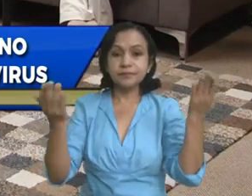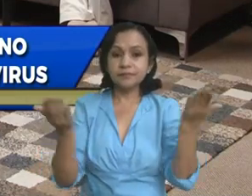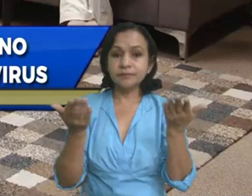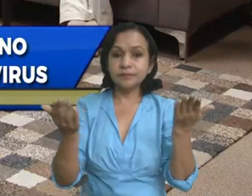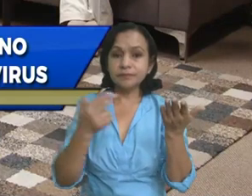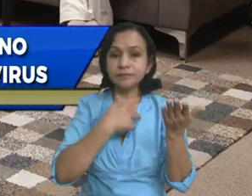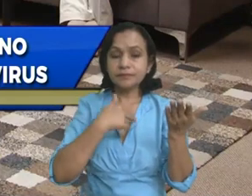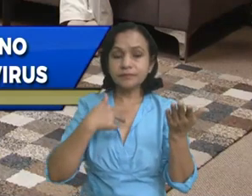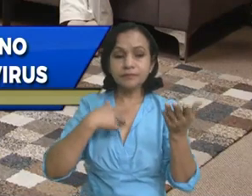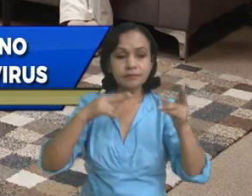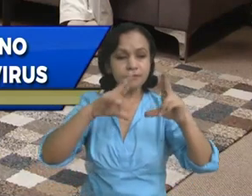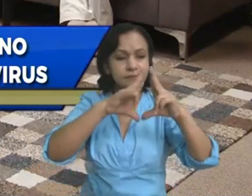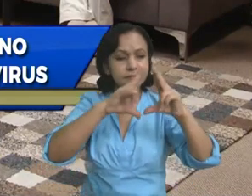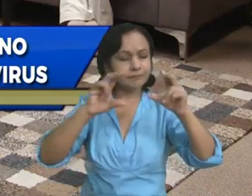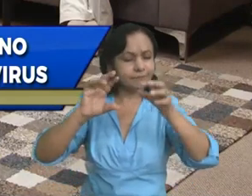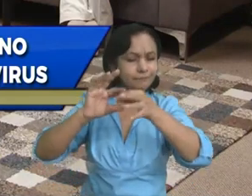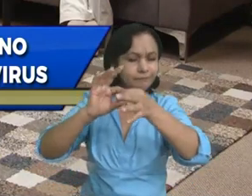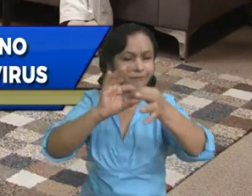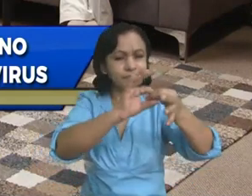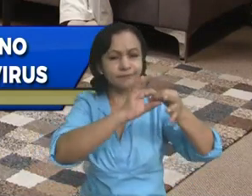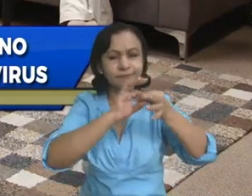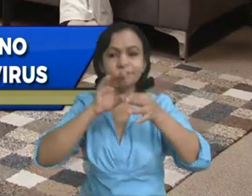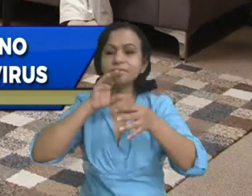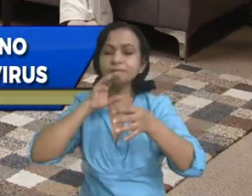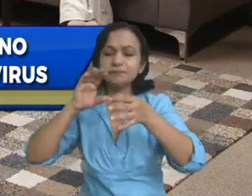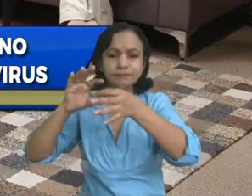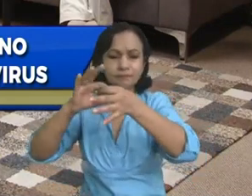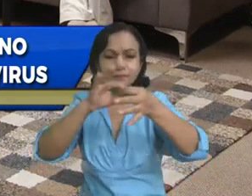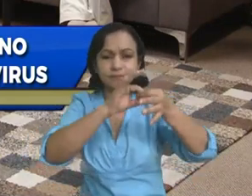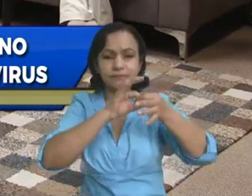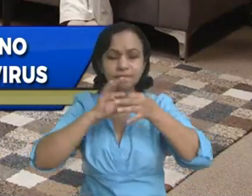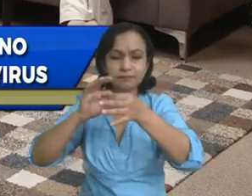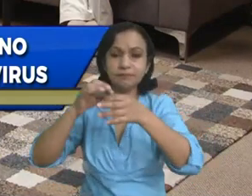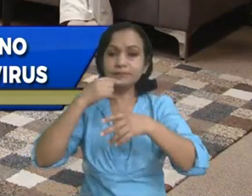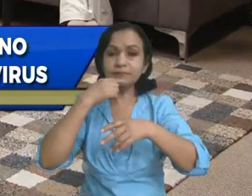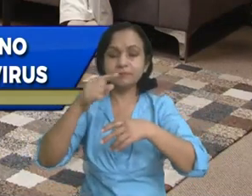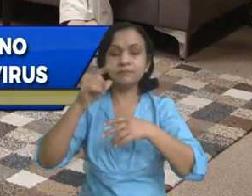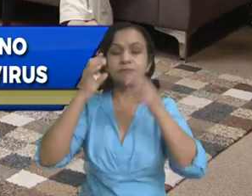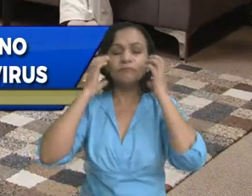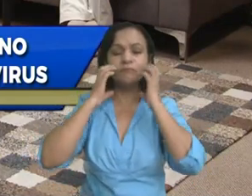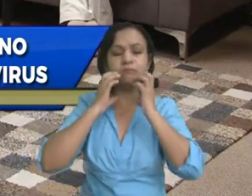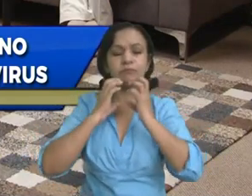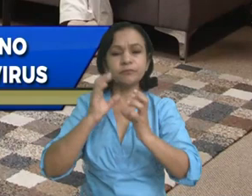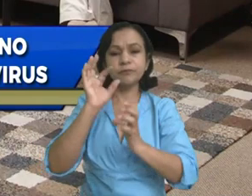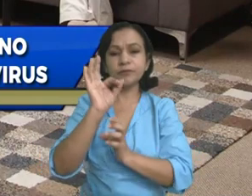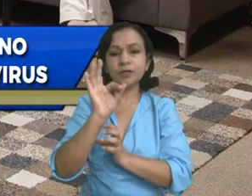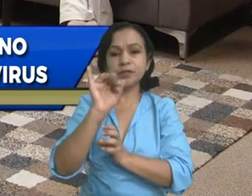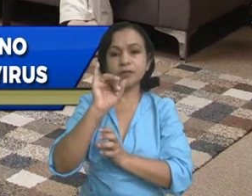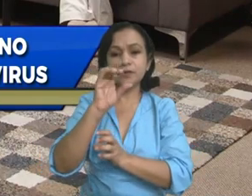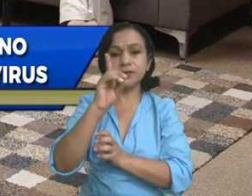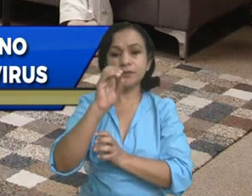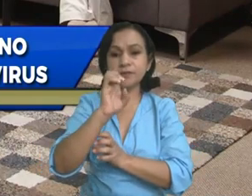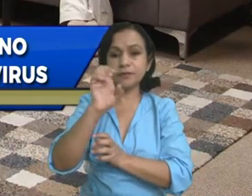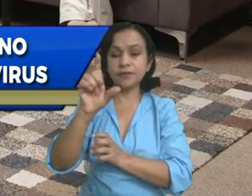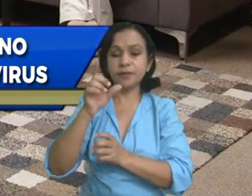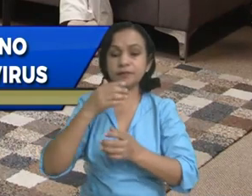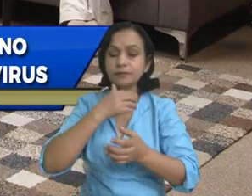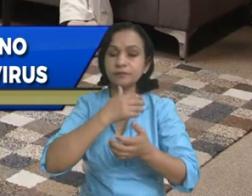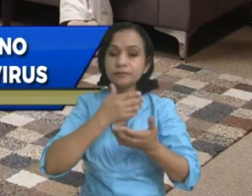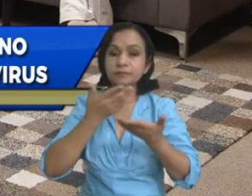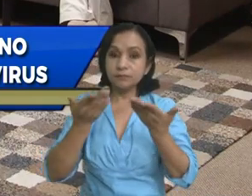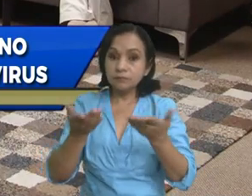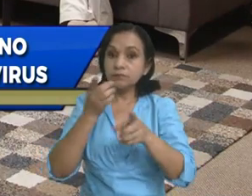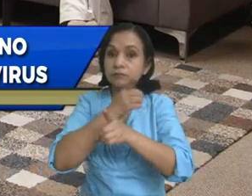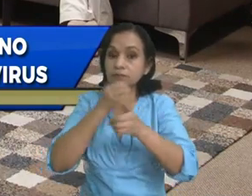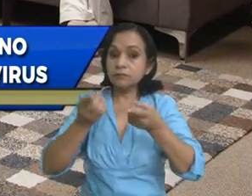de que patria es humanidad. Y como decía también nuestro comandante Fidel, es saldar nuestra propia deuda